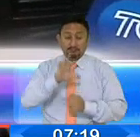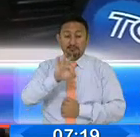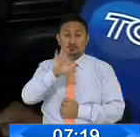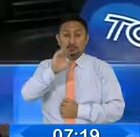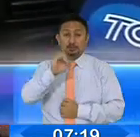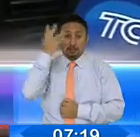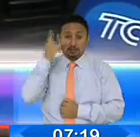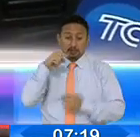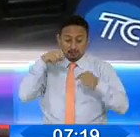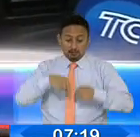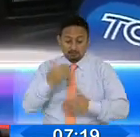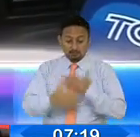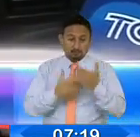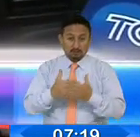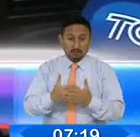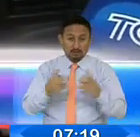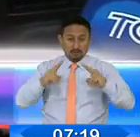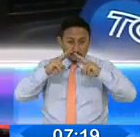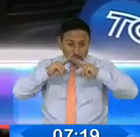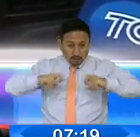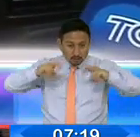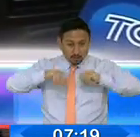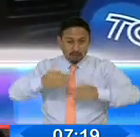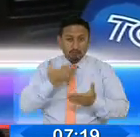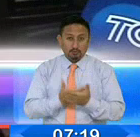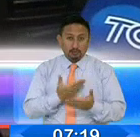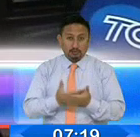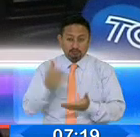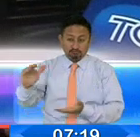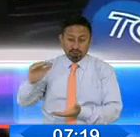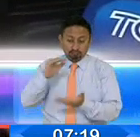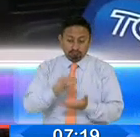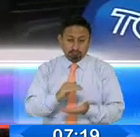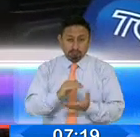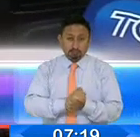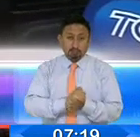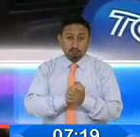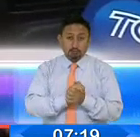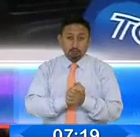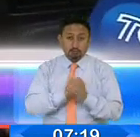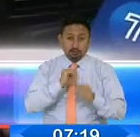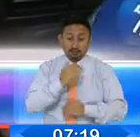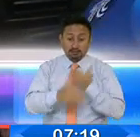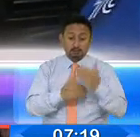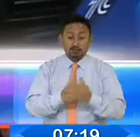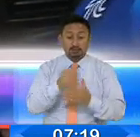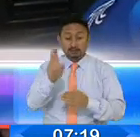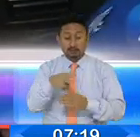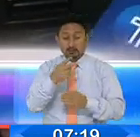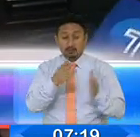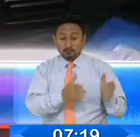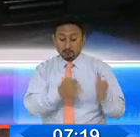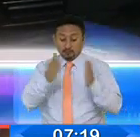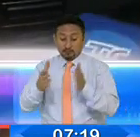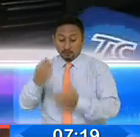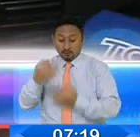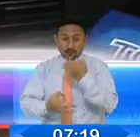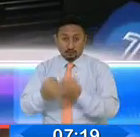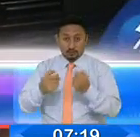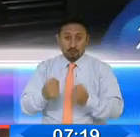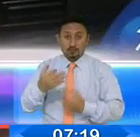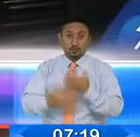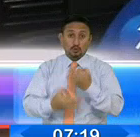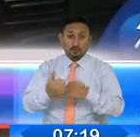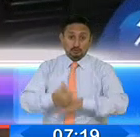para continuar y recabar elementos de convicción necesarios que podamos nosotros ya en una segunda etapa del proceso penal presentar al juez